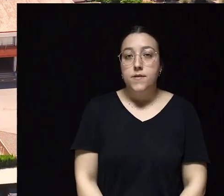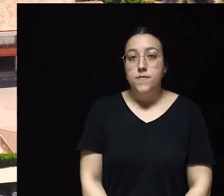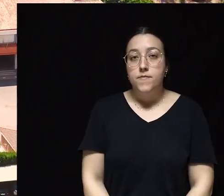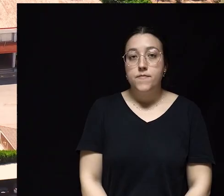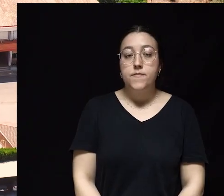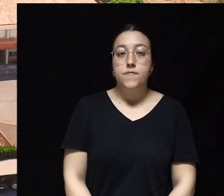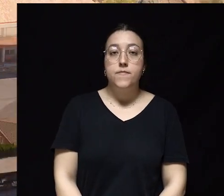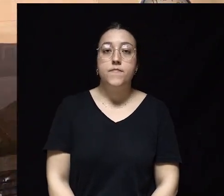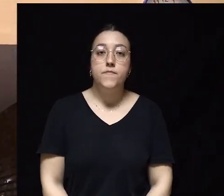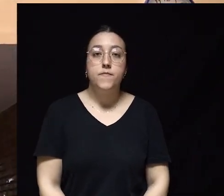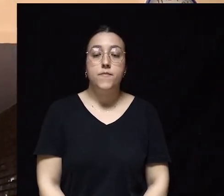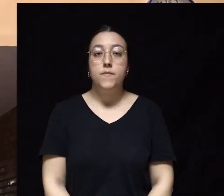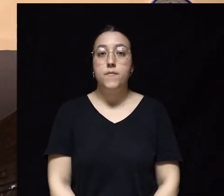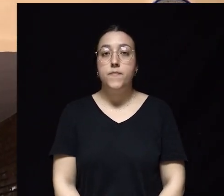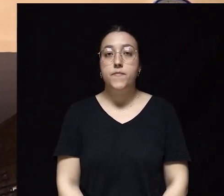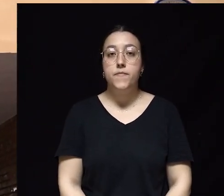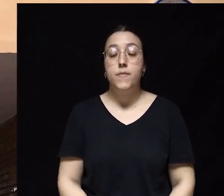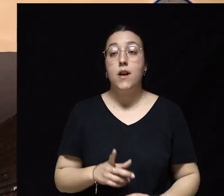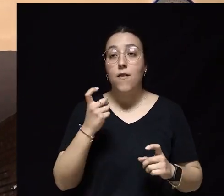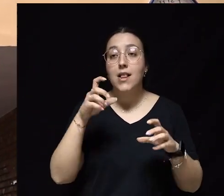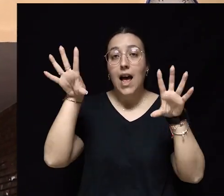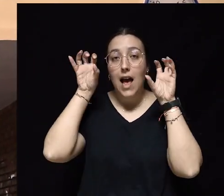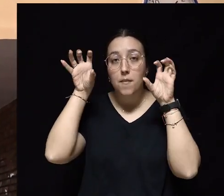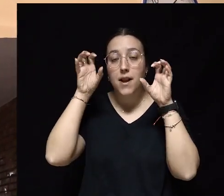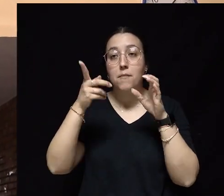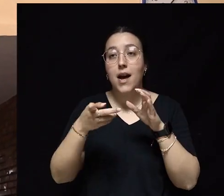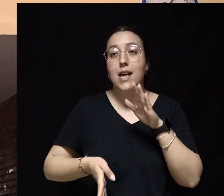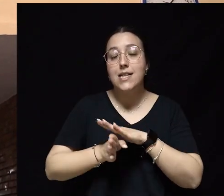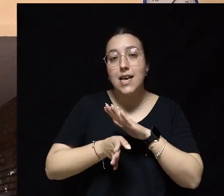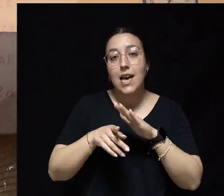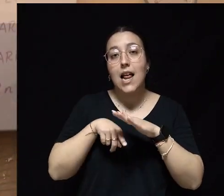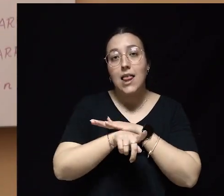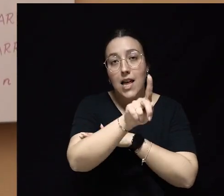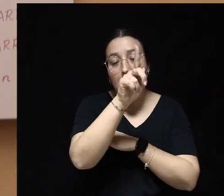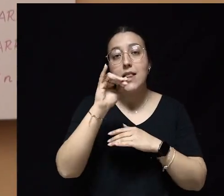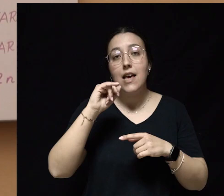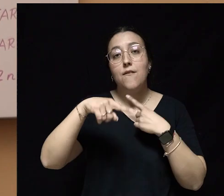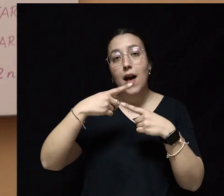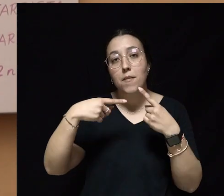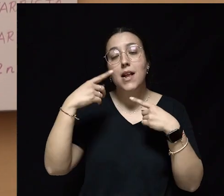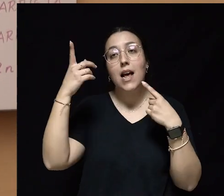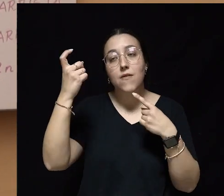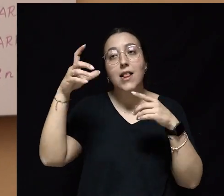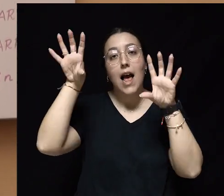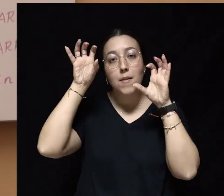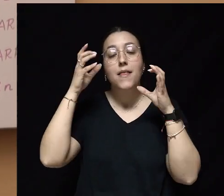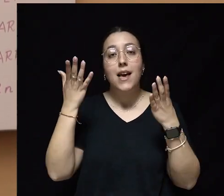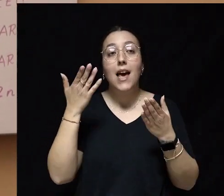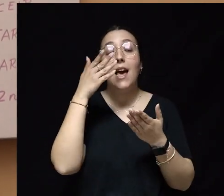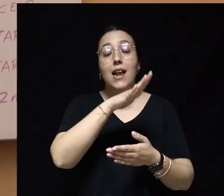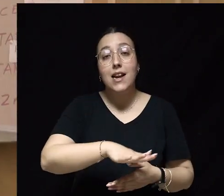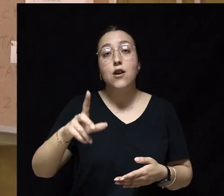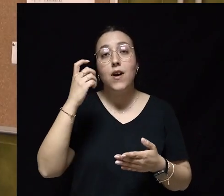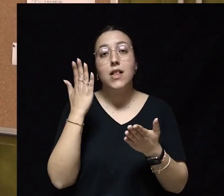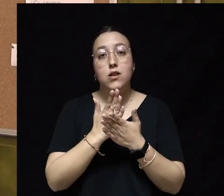por la cual ven necesario la asistencia, porque tienen que aprender y tienen que salir adelante. Sin embargo, se les restringe